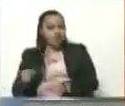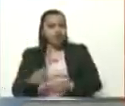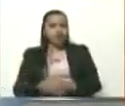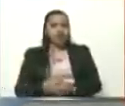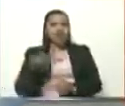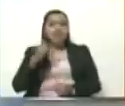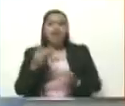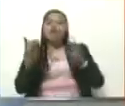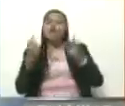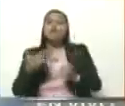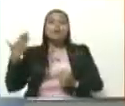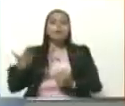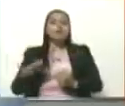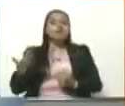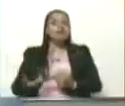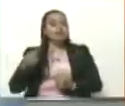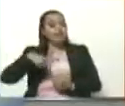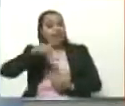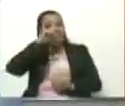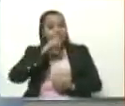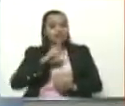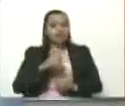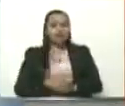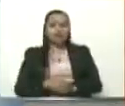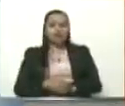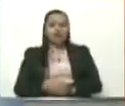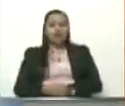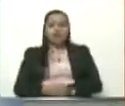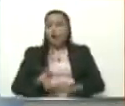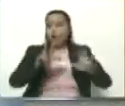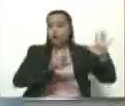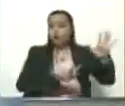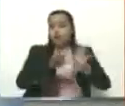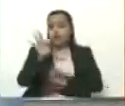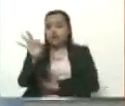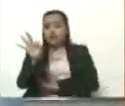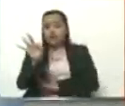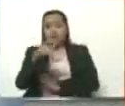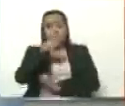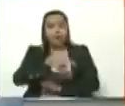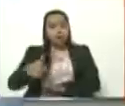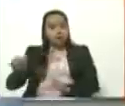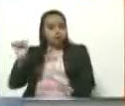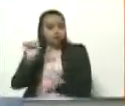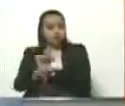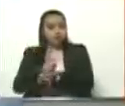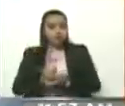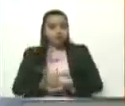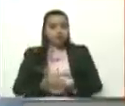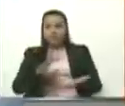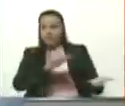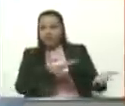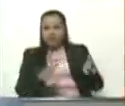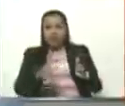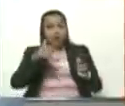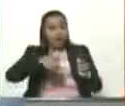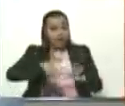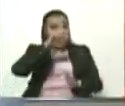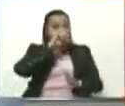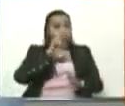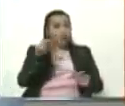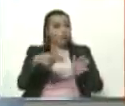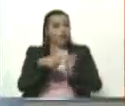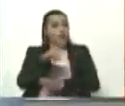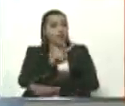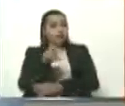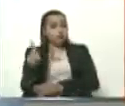récord este año de 83 condenados estoy hablando solamente del año 2021